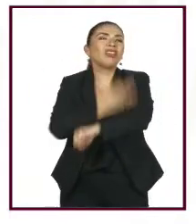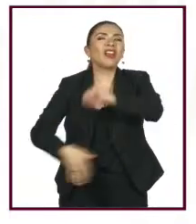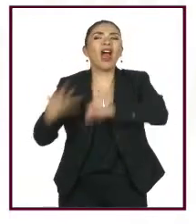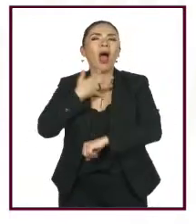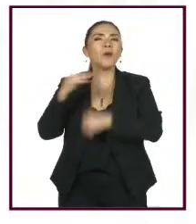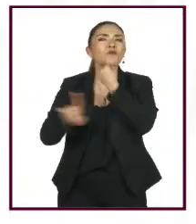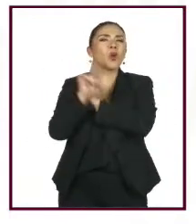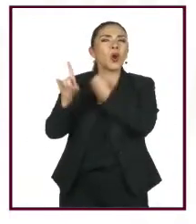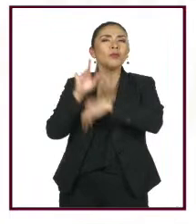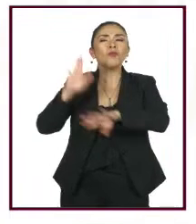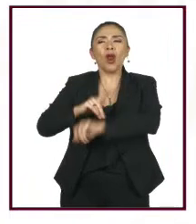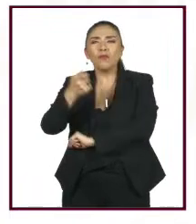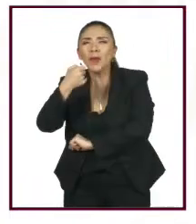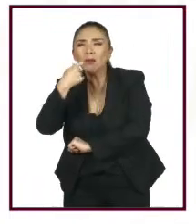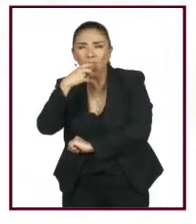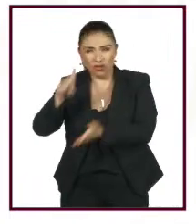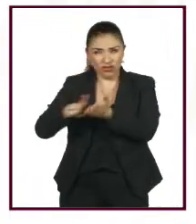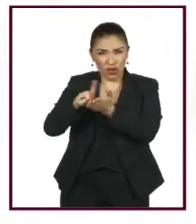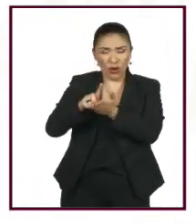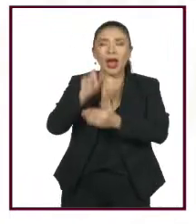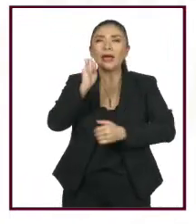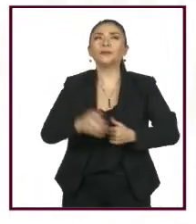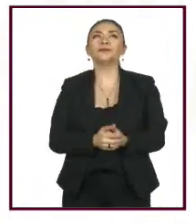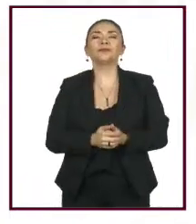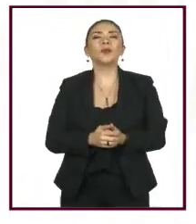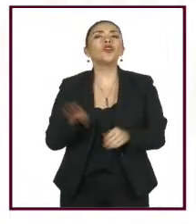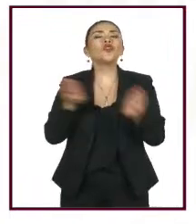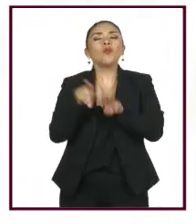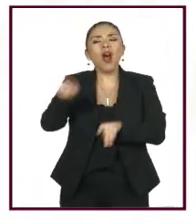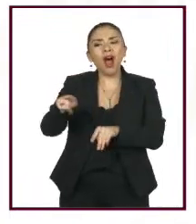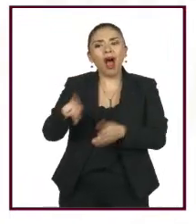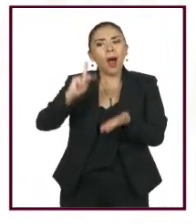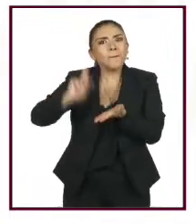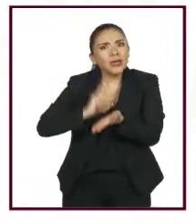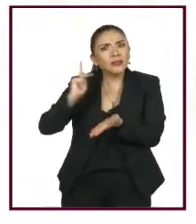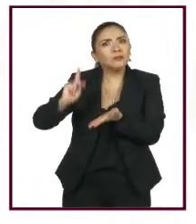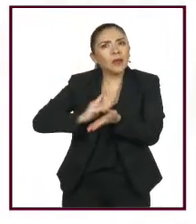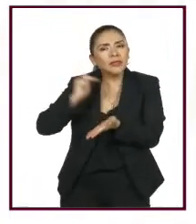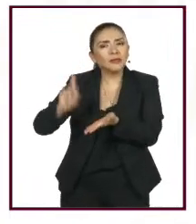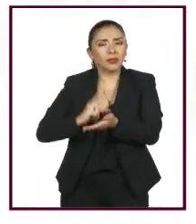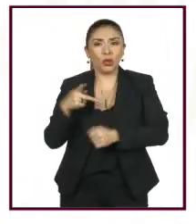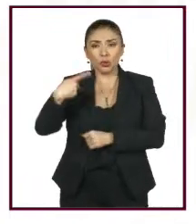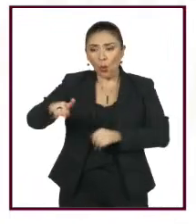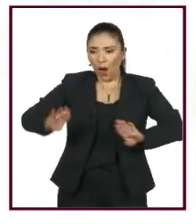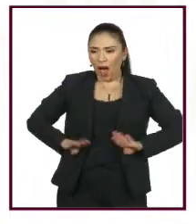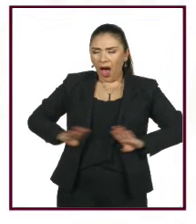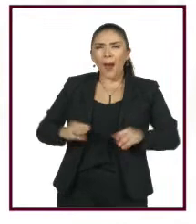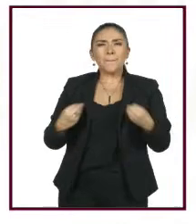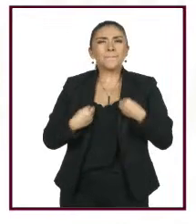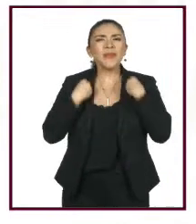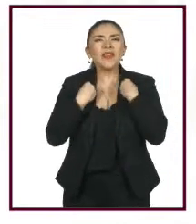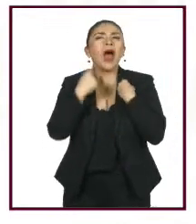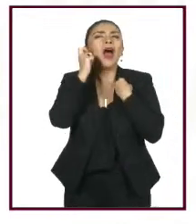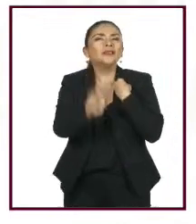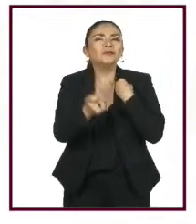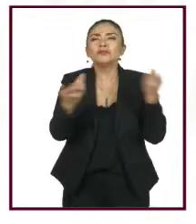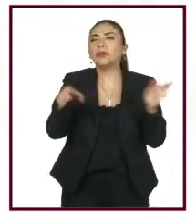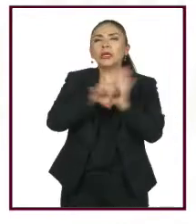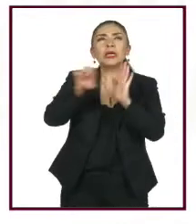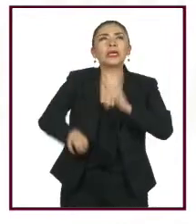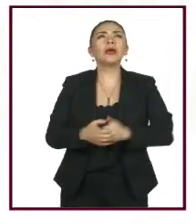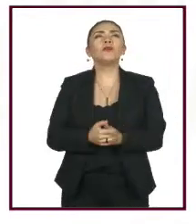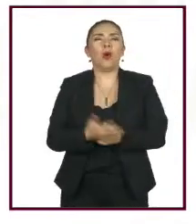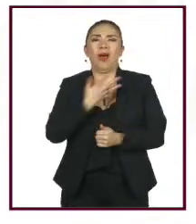metanfetamina, es que esta conducta se hace repetida. Los estilos de vida que pueden tener pues son